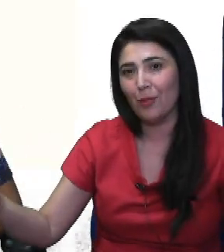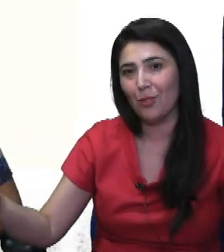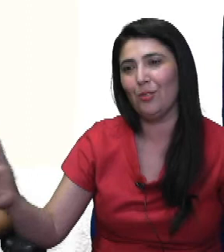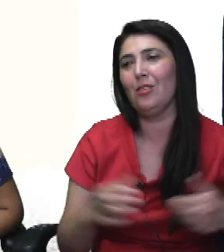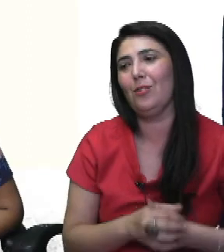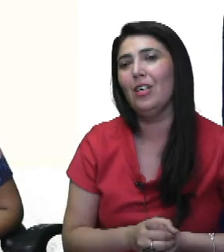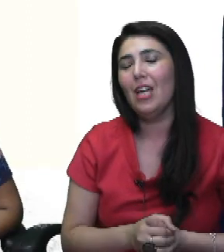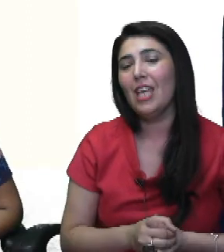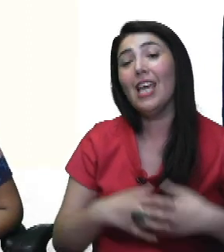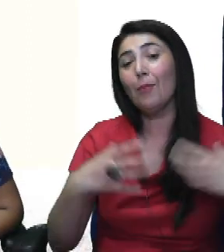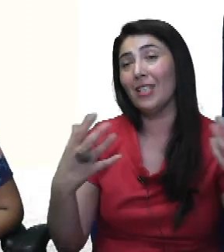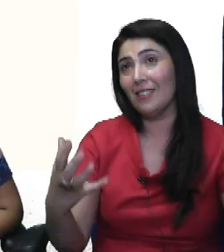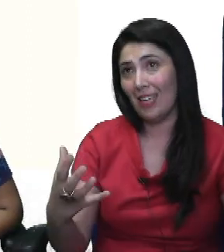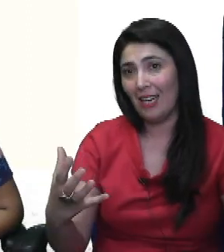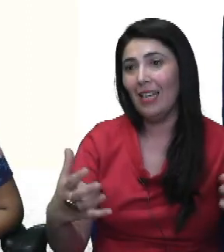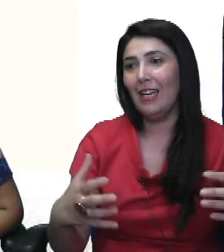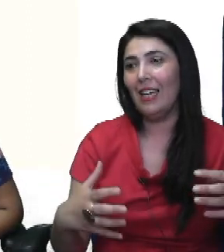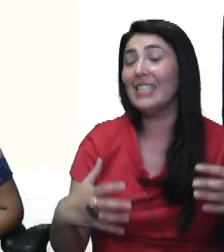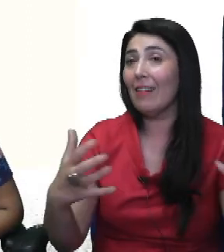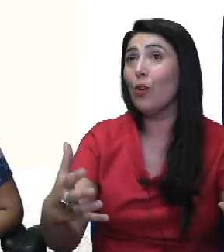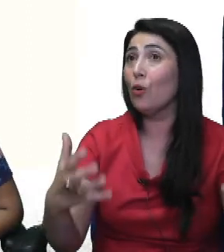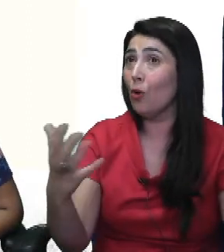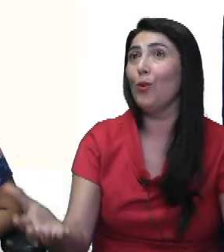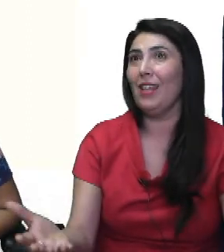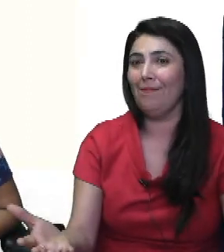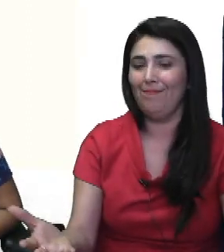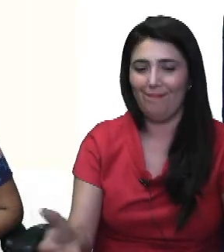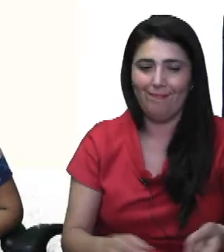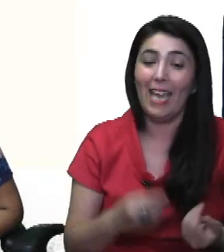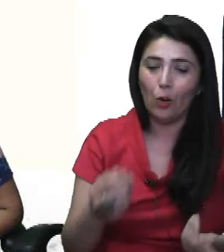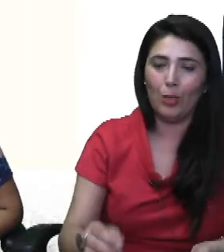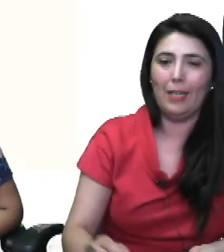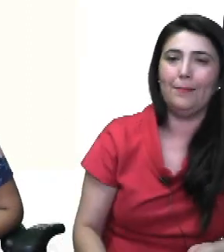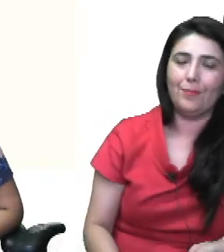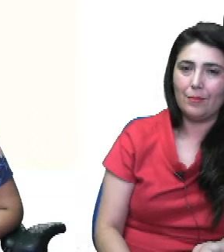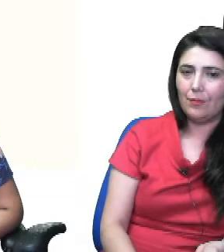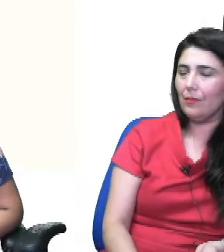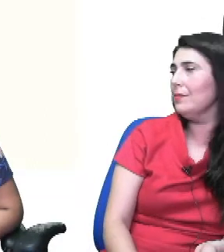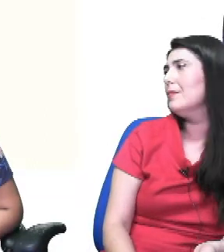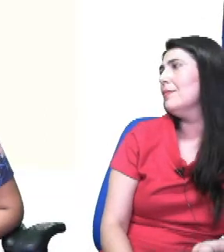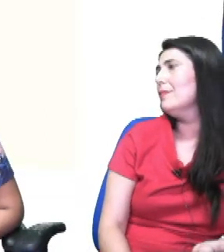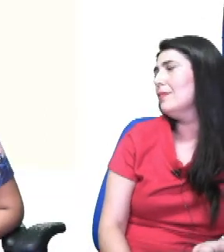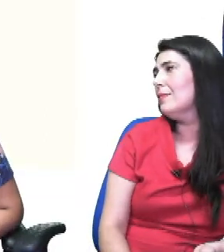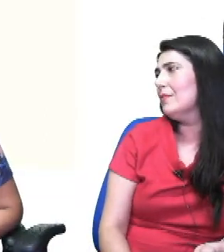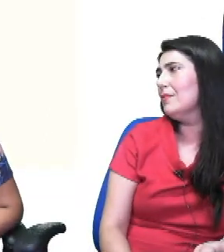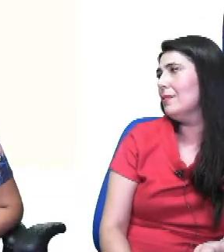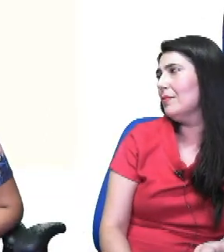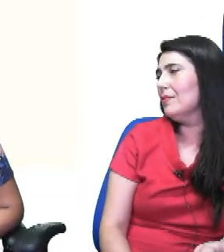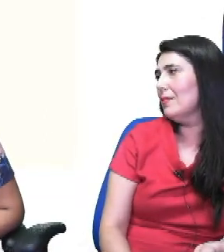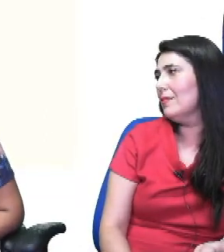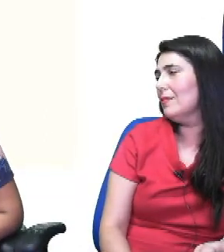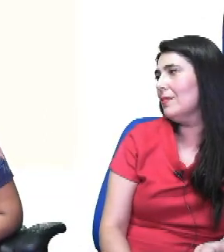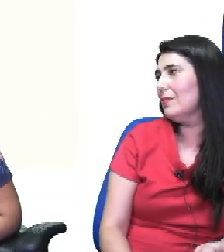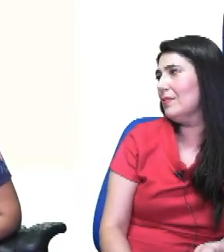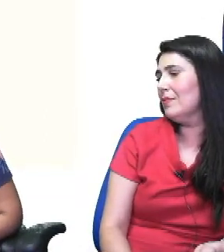la información, ¿cierto? Y el potenciar el trabajo con comunidad, en comunidad. Aquí también con la pirámide, que siempre nos sirve mucho